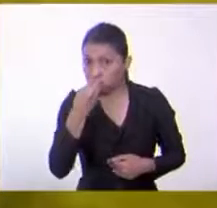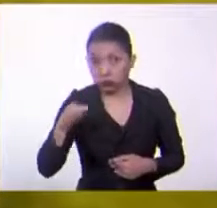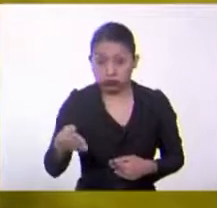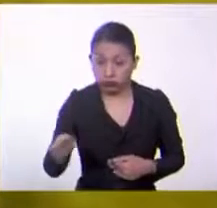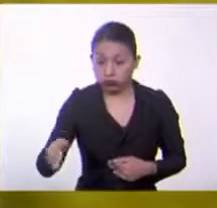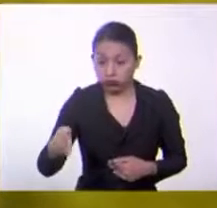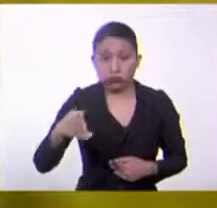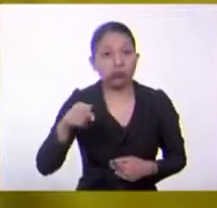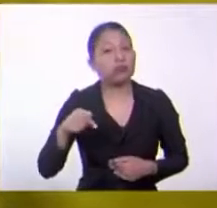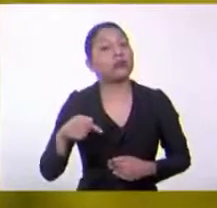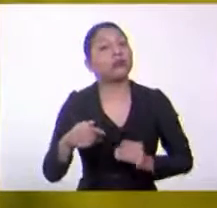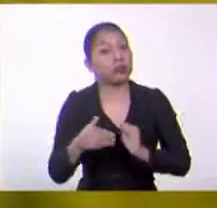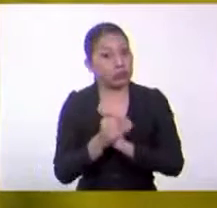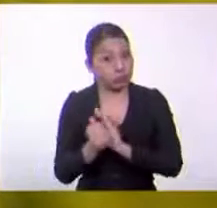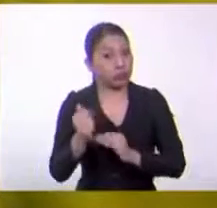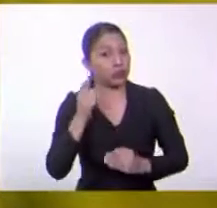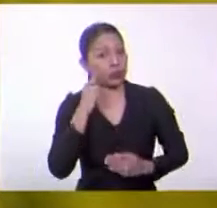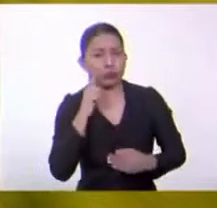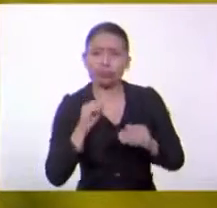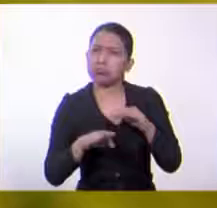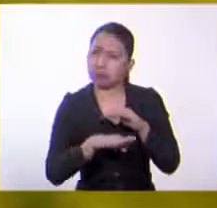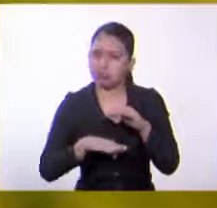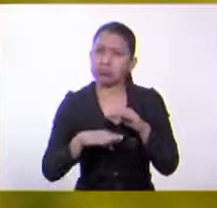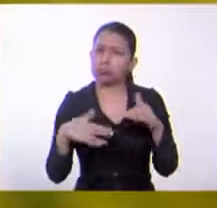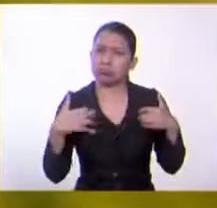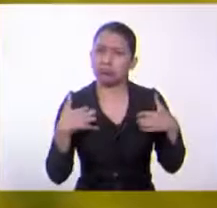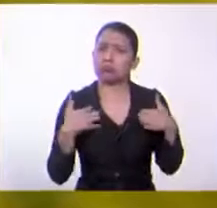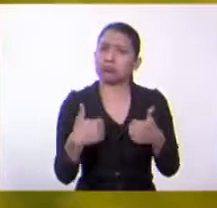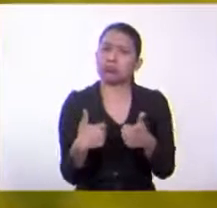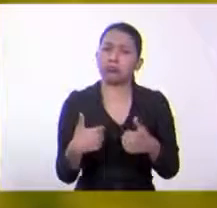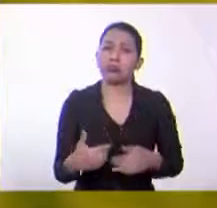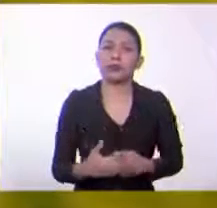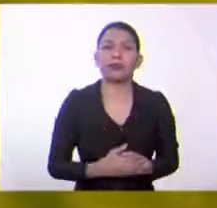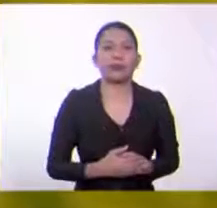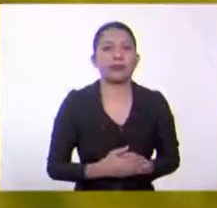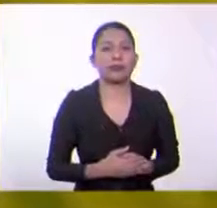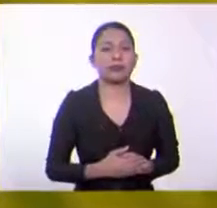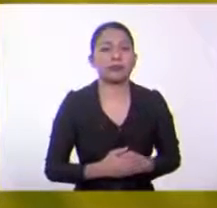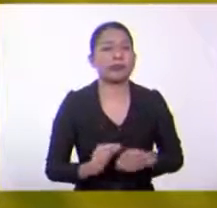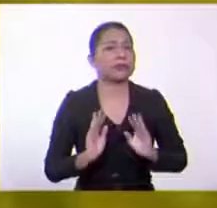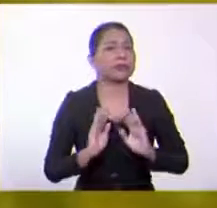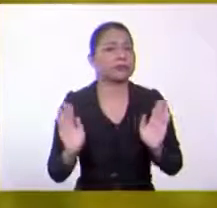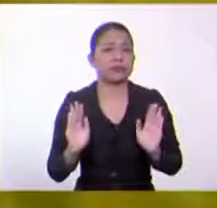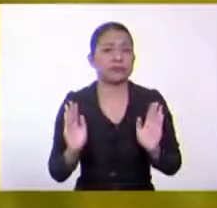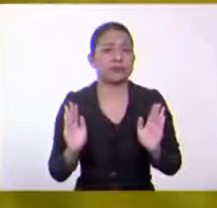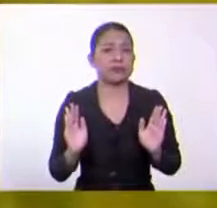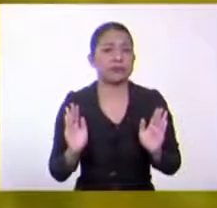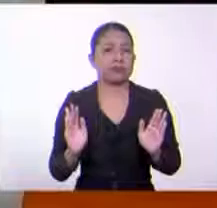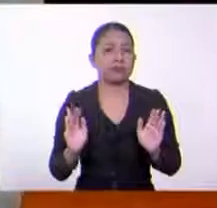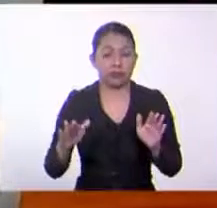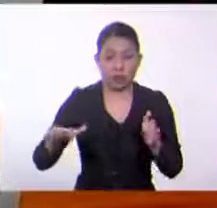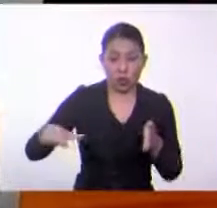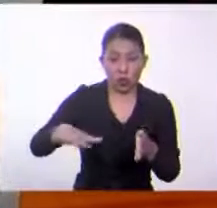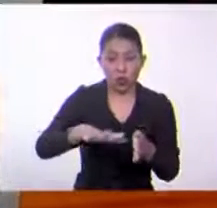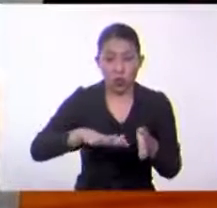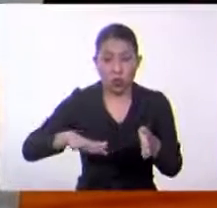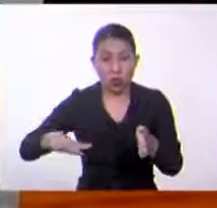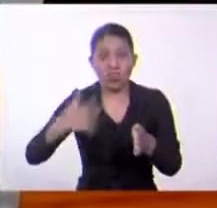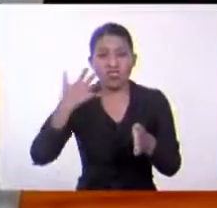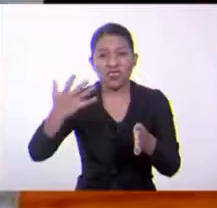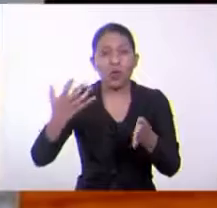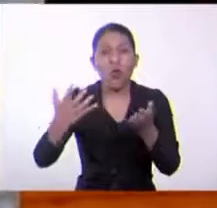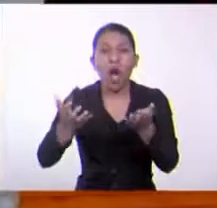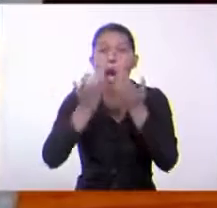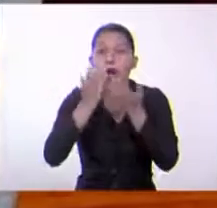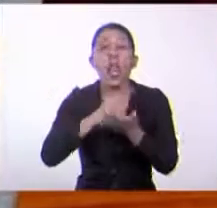de requerir cuidados muy básicos para vivir. Basta que lo coloquen en un recipiente con mucha